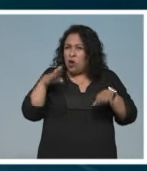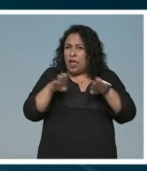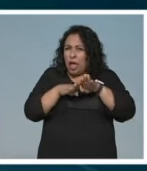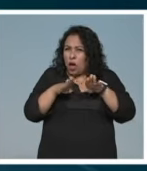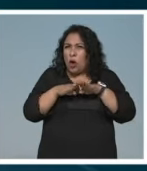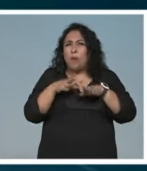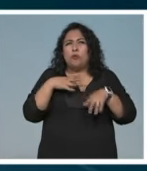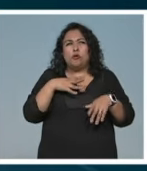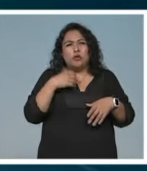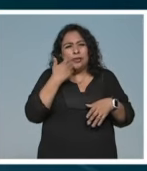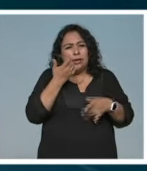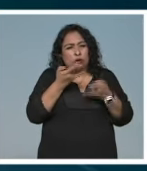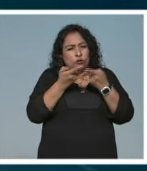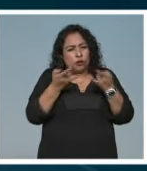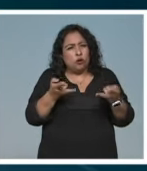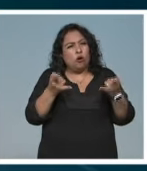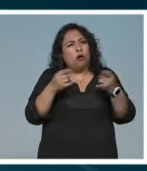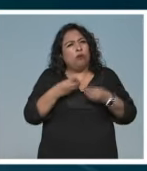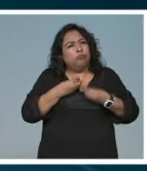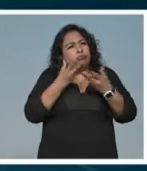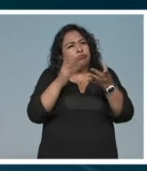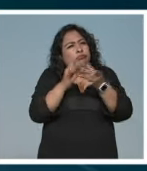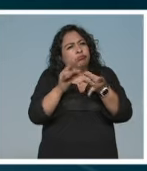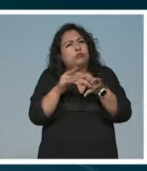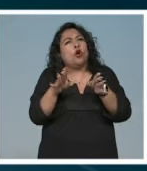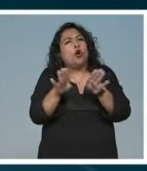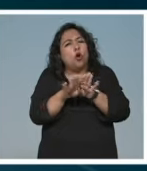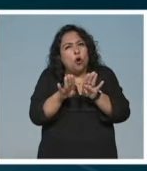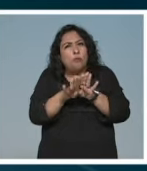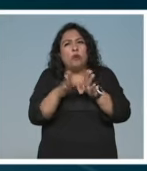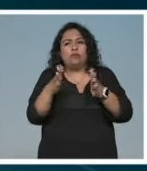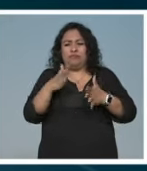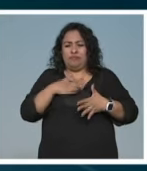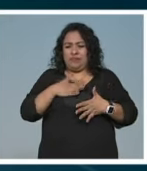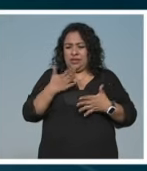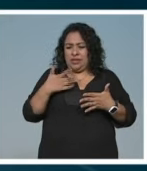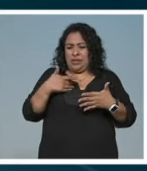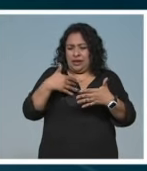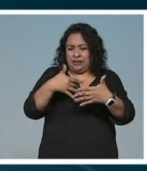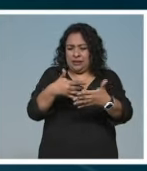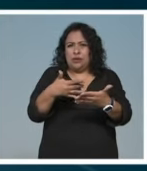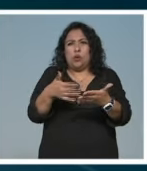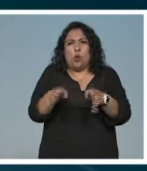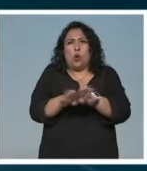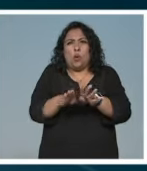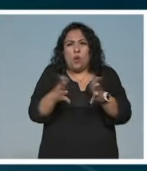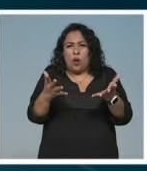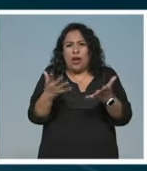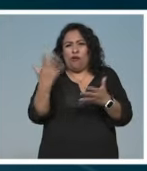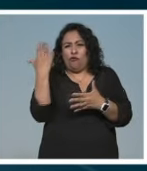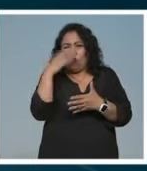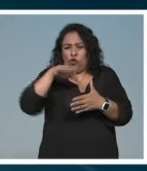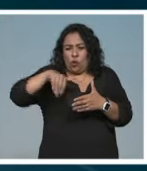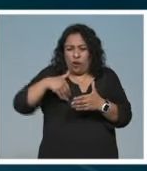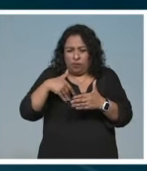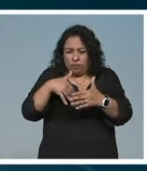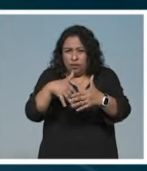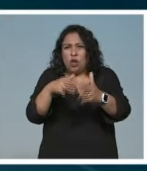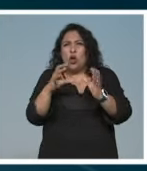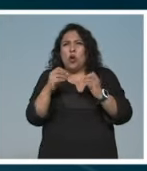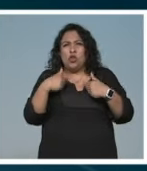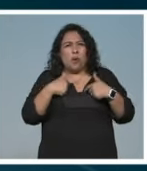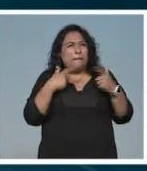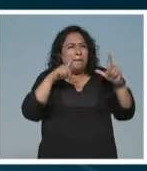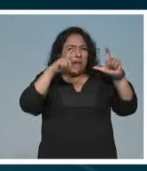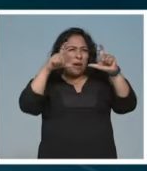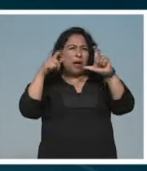términos de historias, qué prácticas en términos de archivo fotográfico y de prácticas